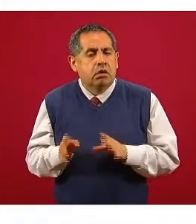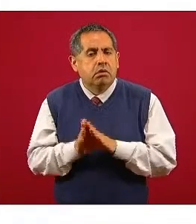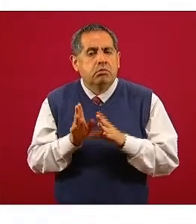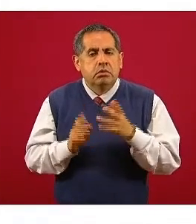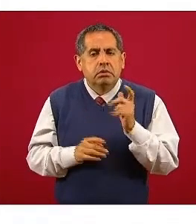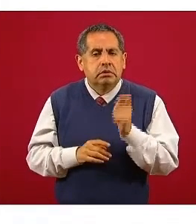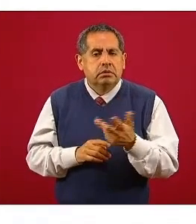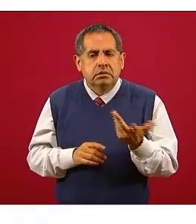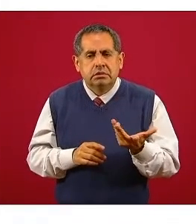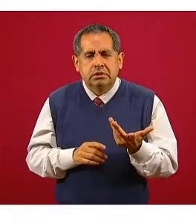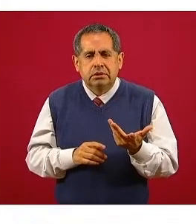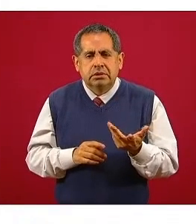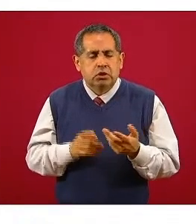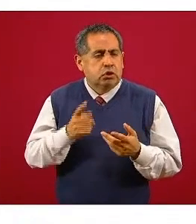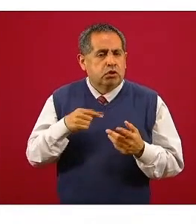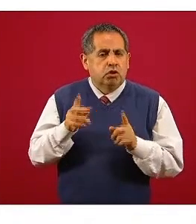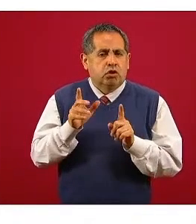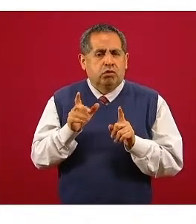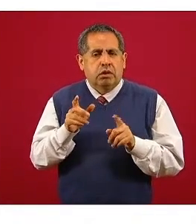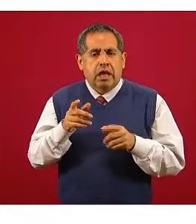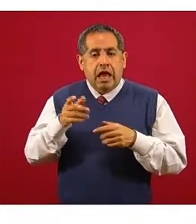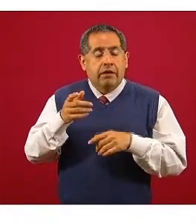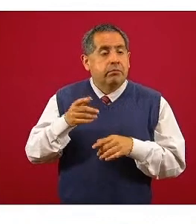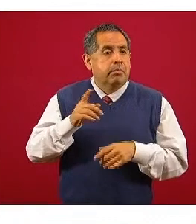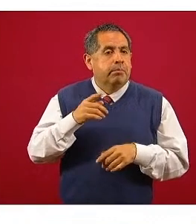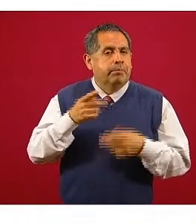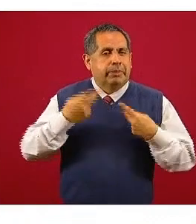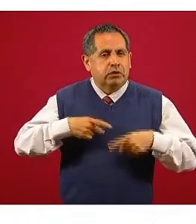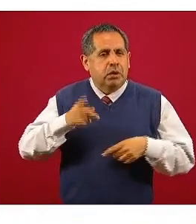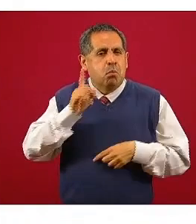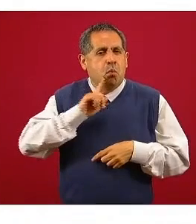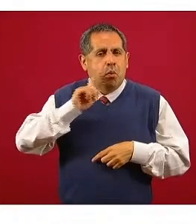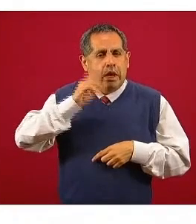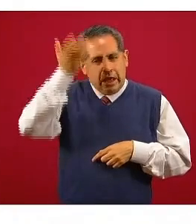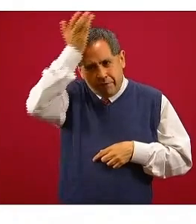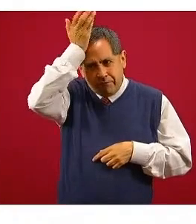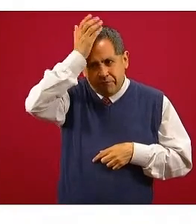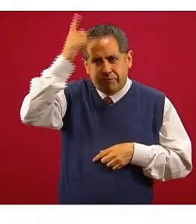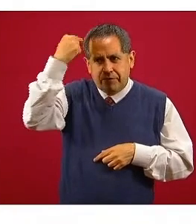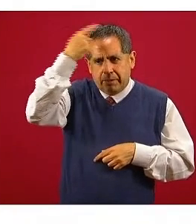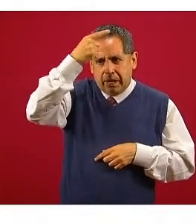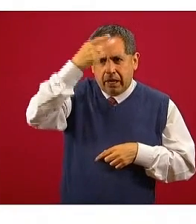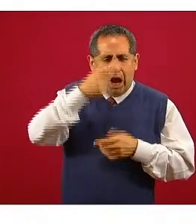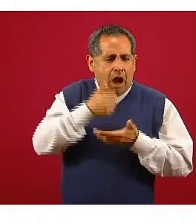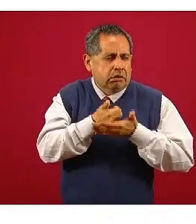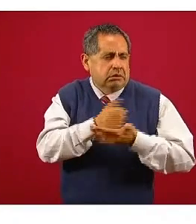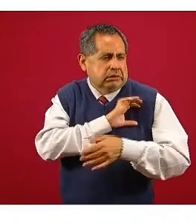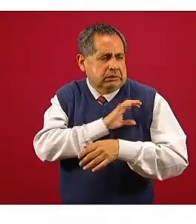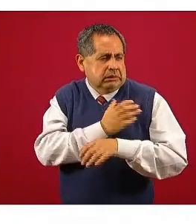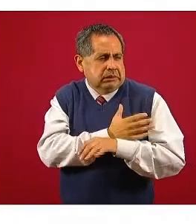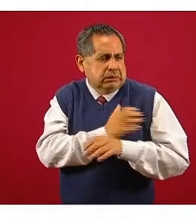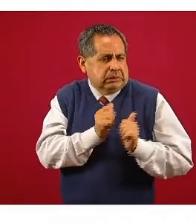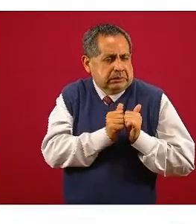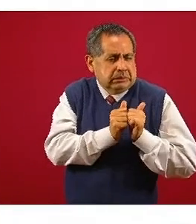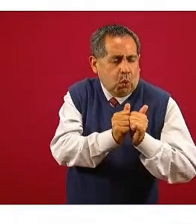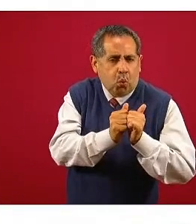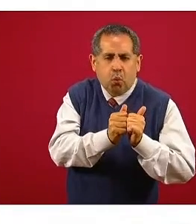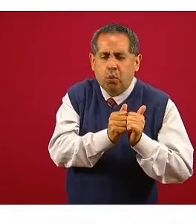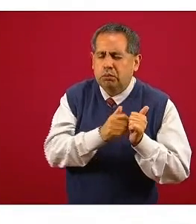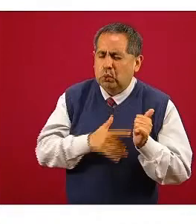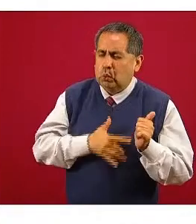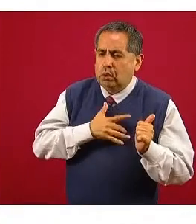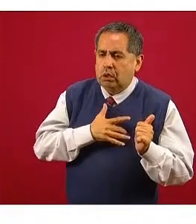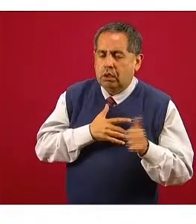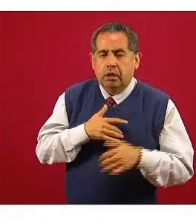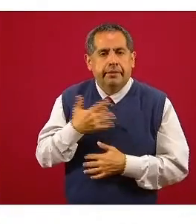la calidez de las enfermeras que le acompañaban. Esa de veras que puede reflejar lo que es el Hospital